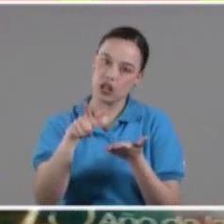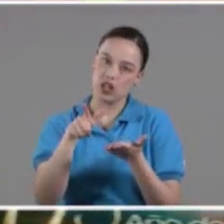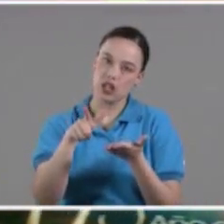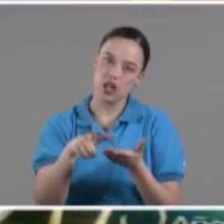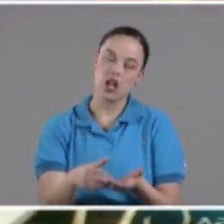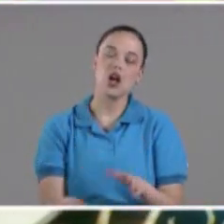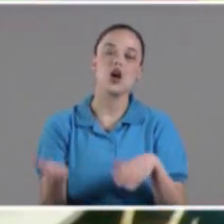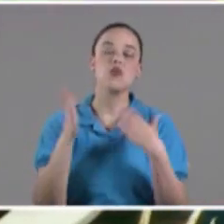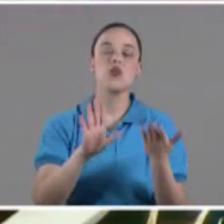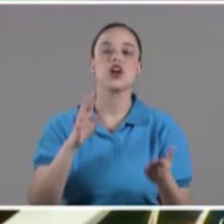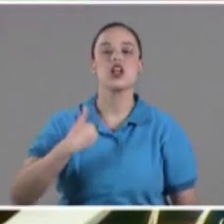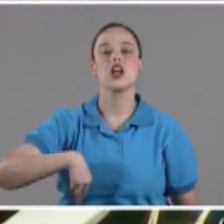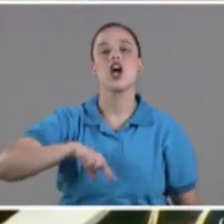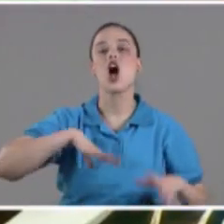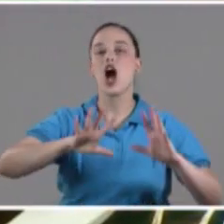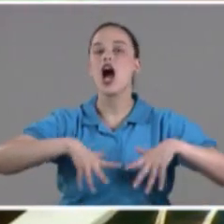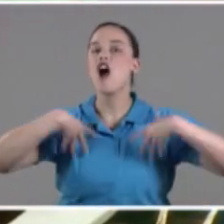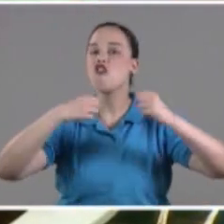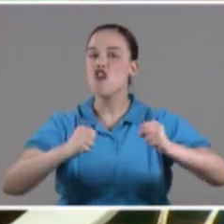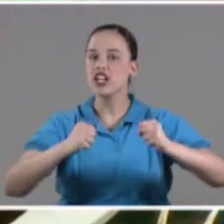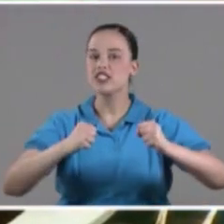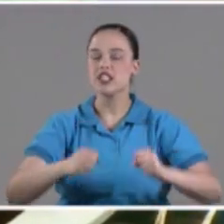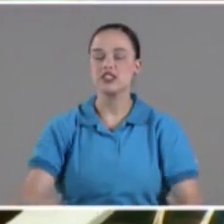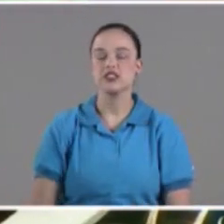muere Nuestra fuerza